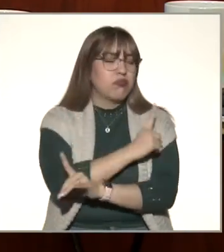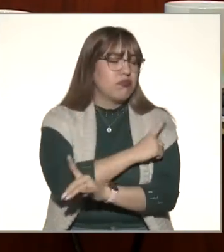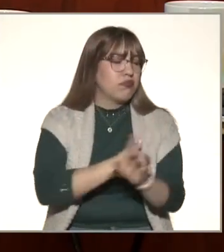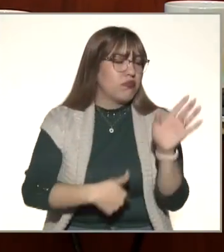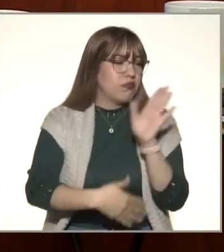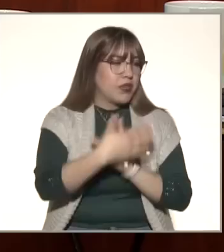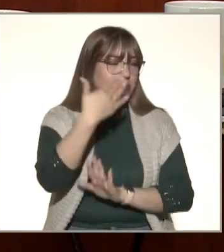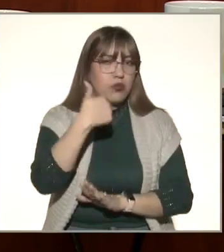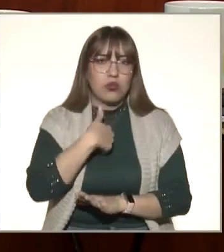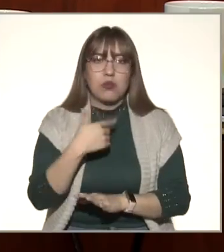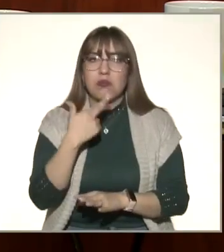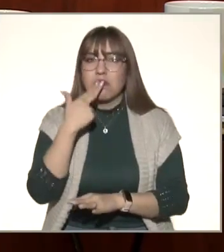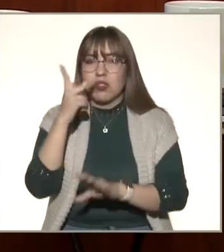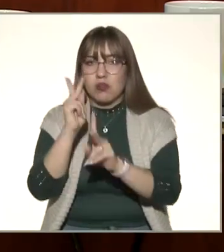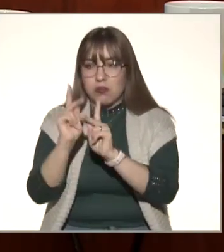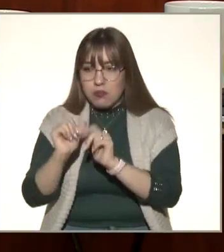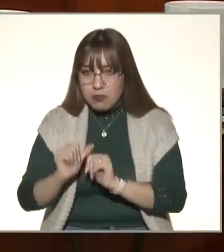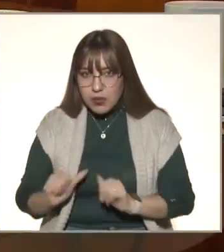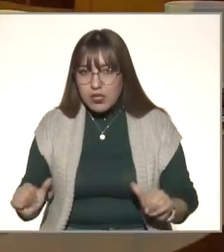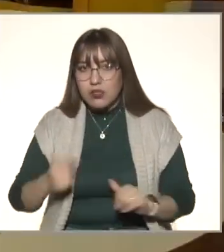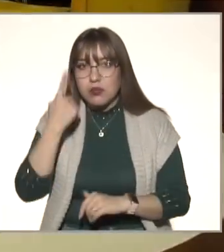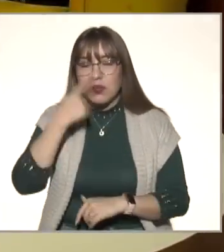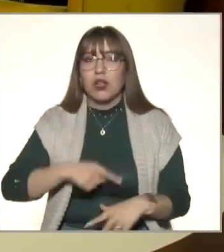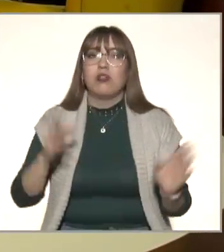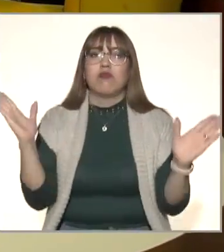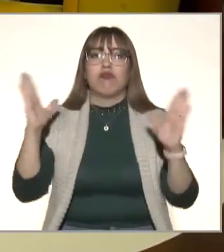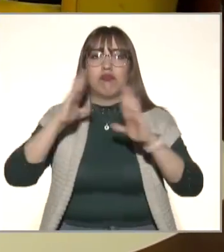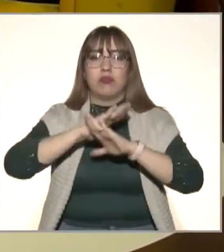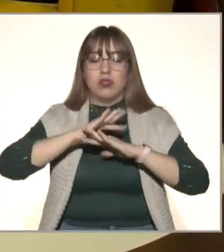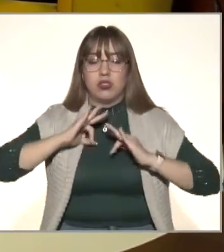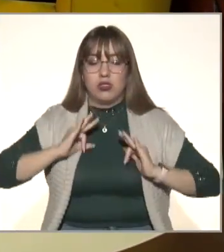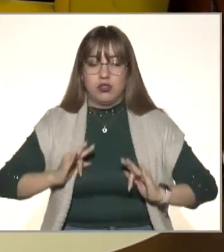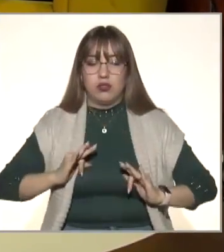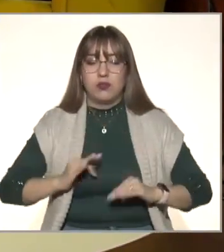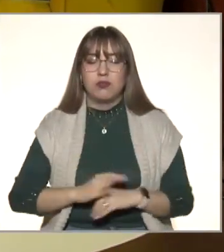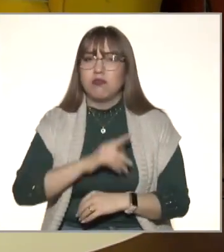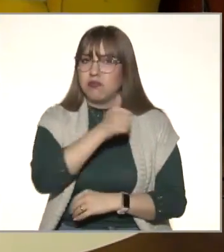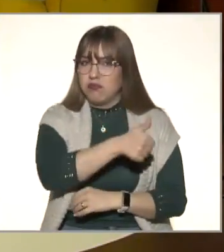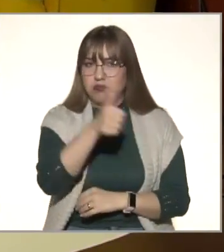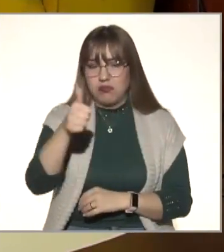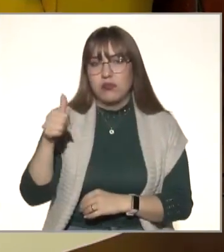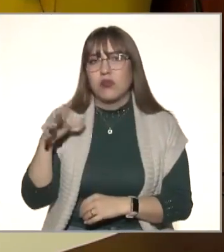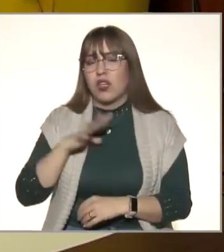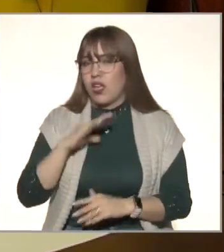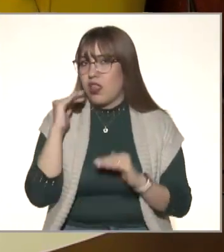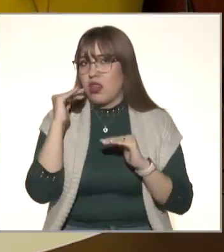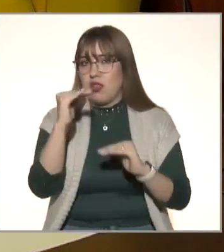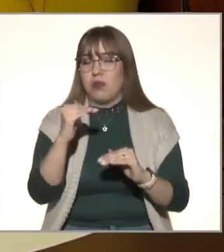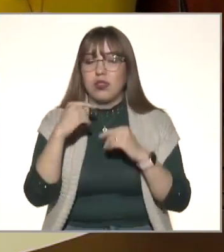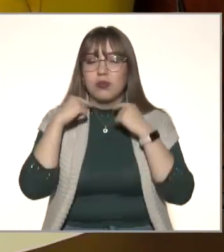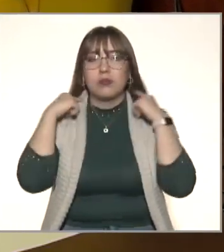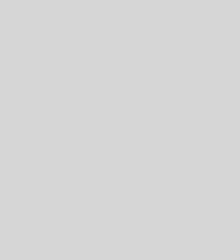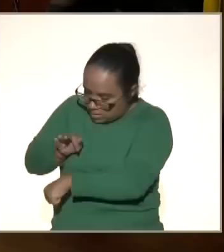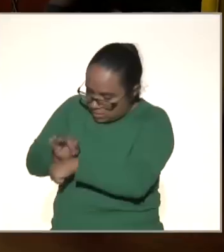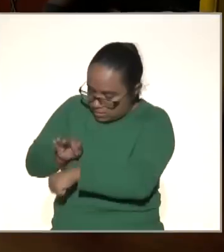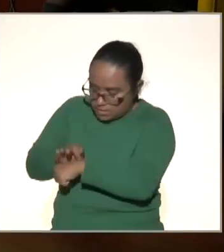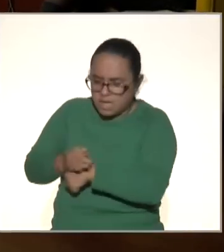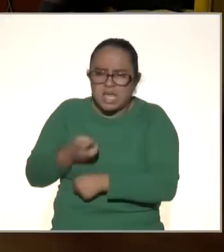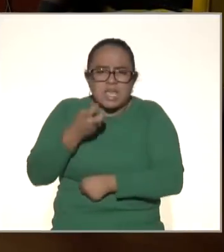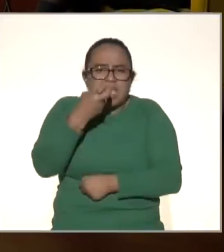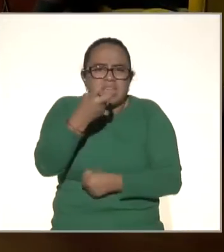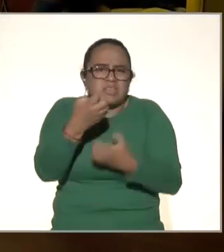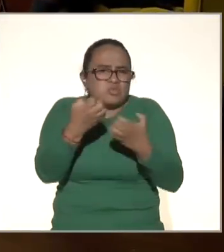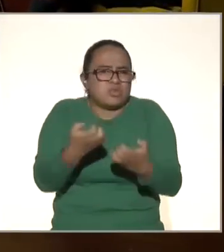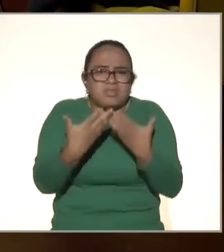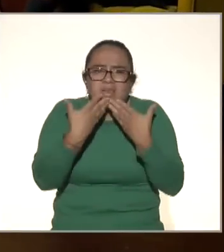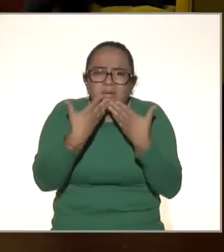no está en mí. ¿Okay? También tenemos un límite de hasta dónde quiero y puedo hacer algo para solucionar y vivir en paz. Parece que no